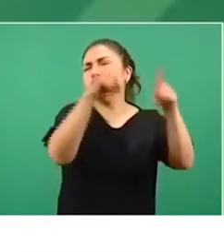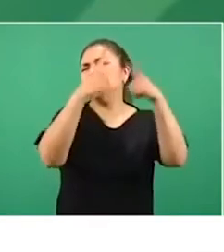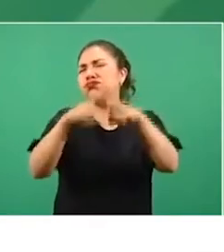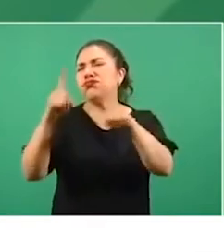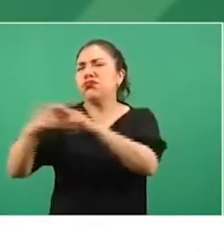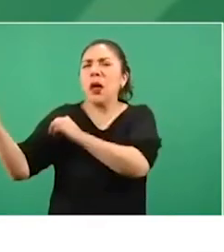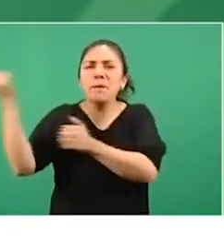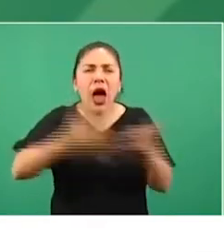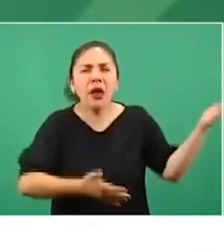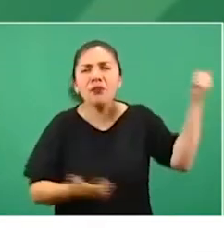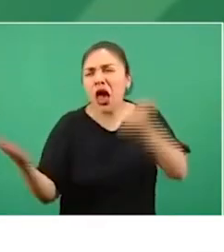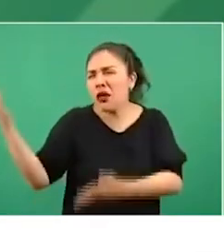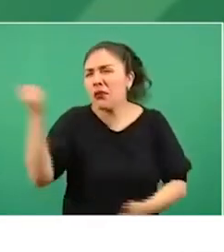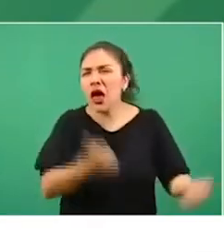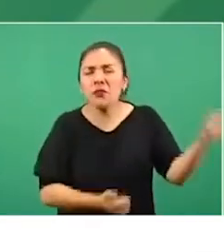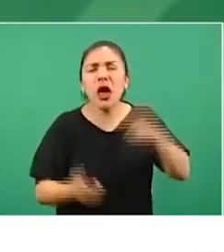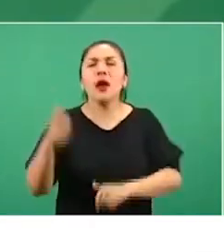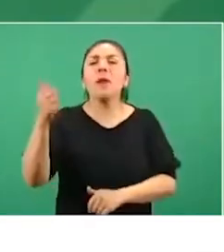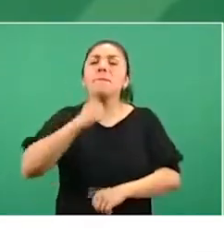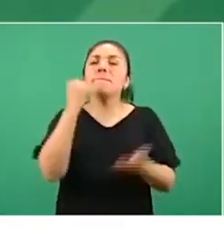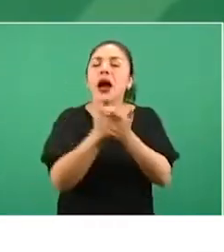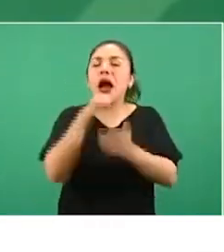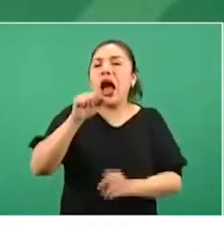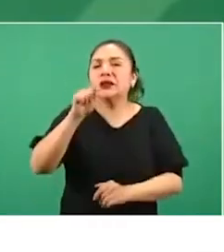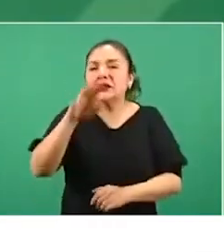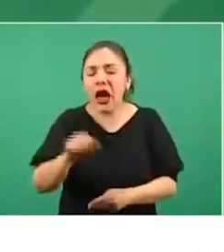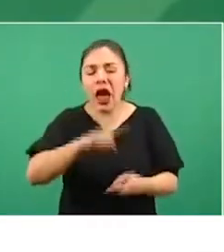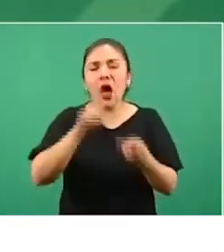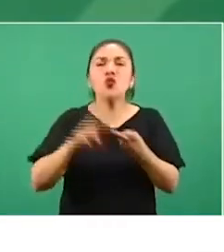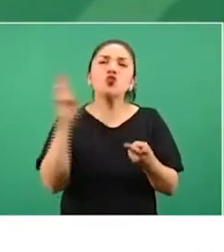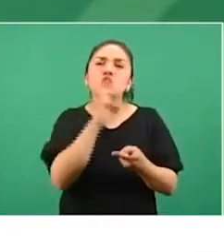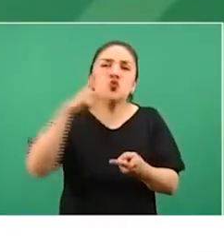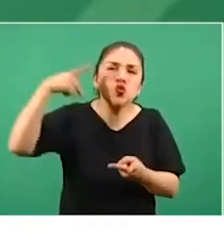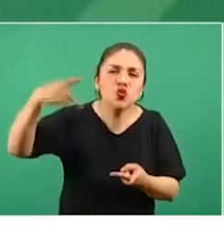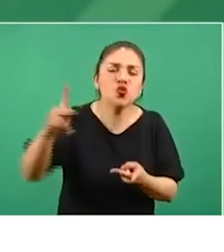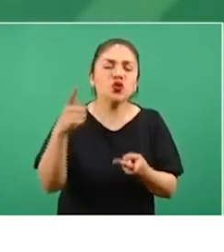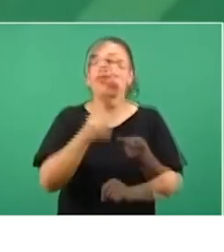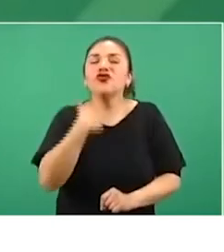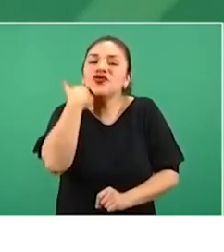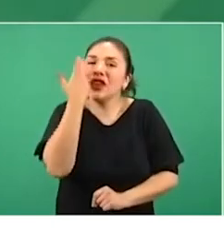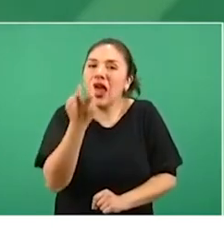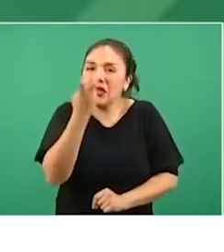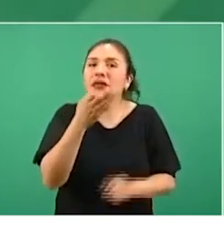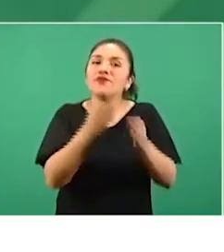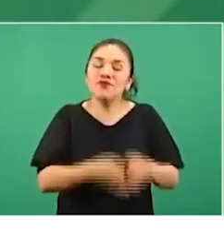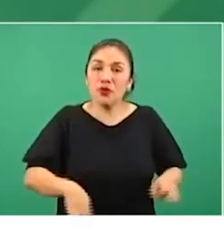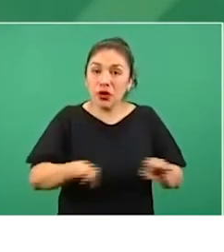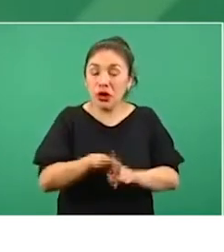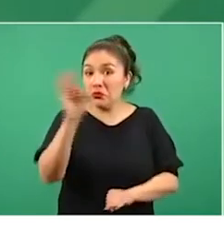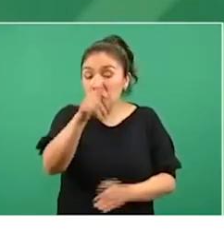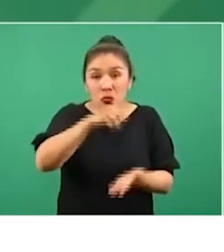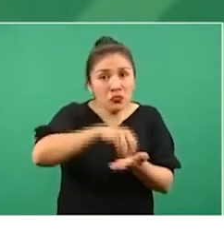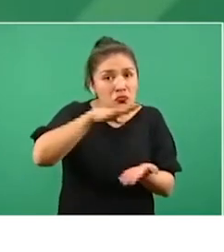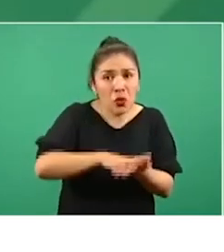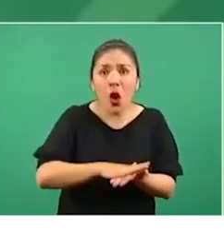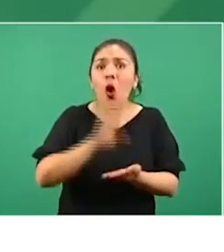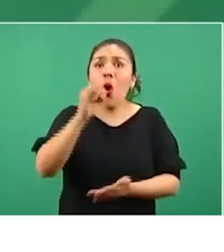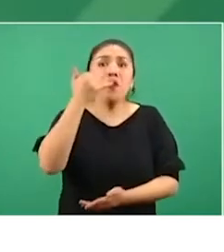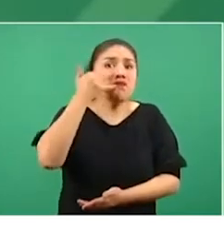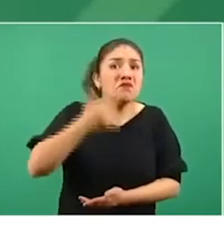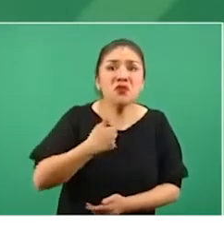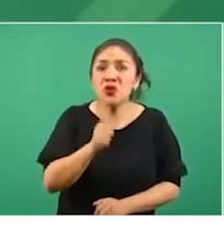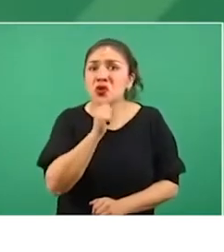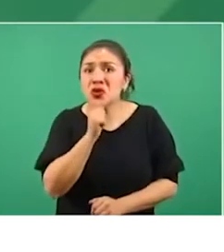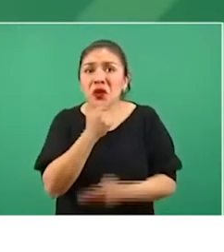irán llegando más de Astra y la Sputnik y todas. Entonces, si yo no estoy registrado, si no me han llamado